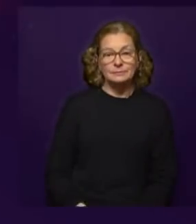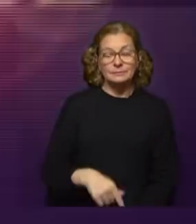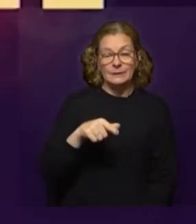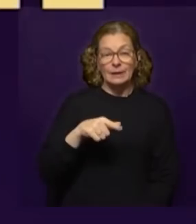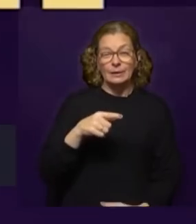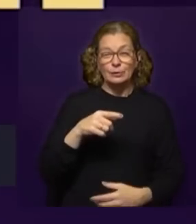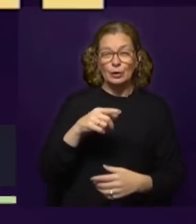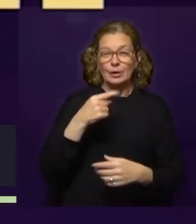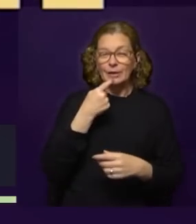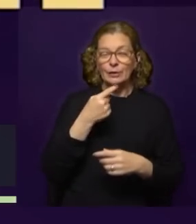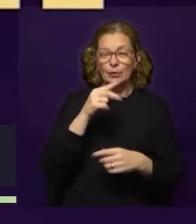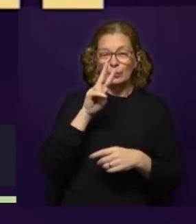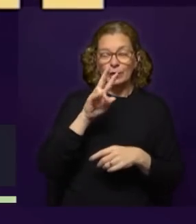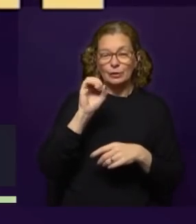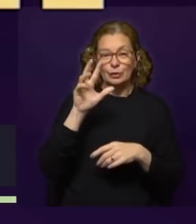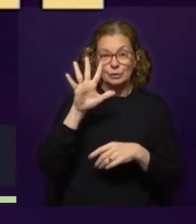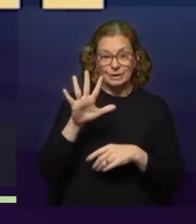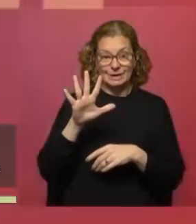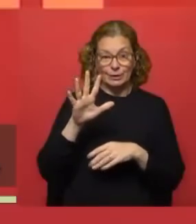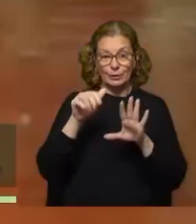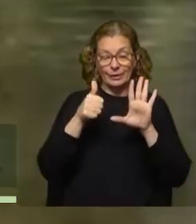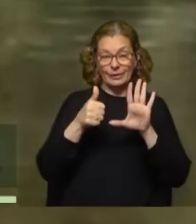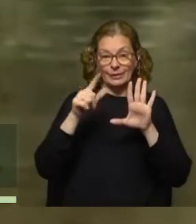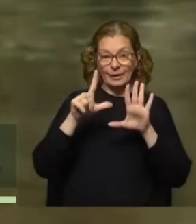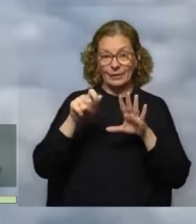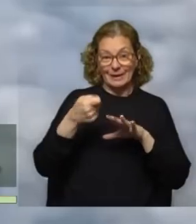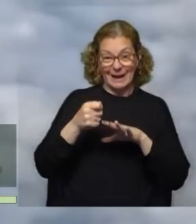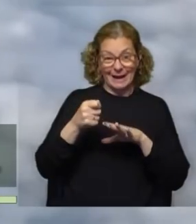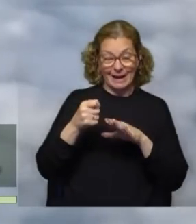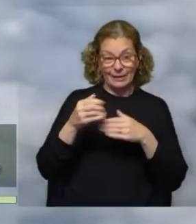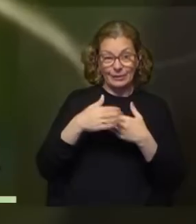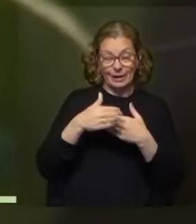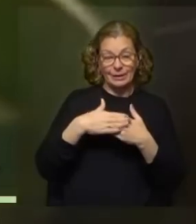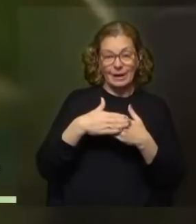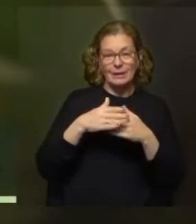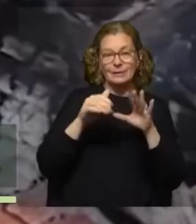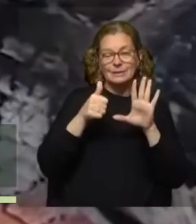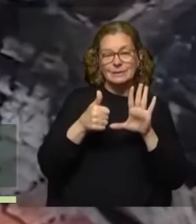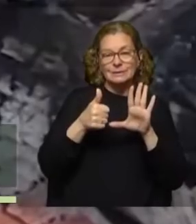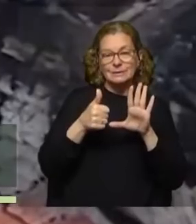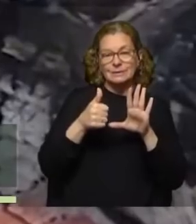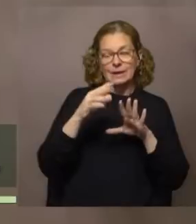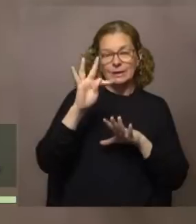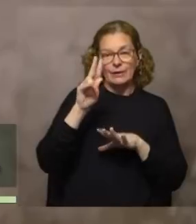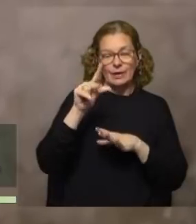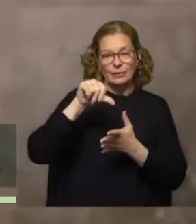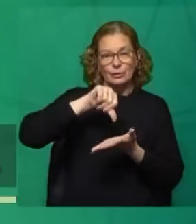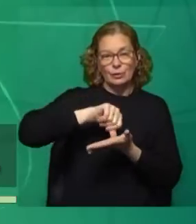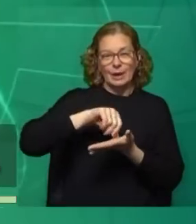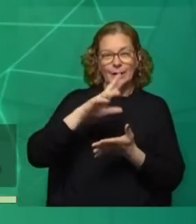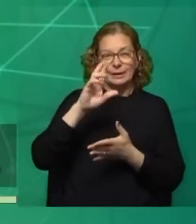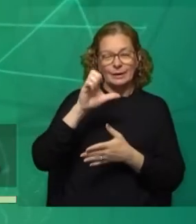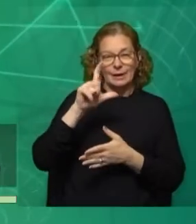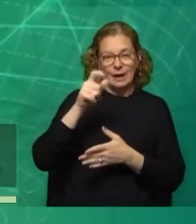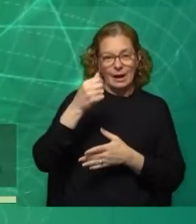esta edición fueron nominados 205 contenidos de 67 canales de la región entre ellos 6 representando a TV ciudad relatos